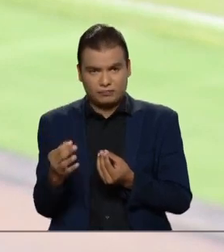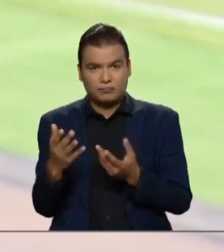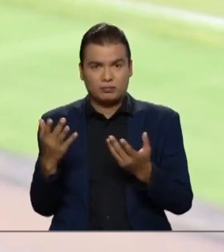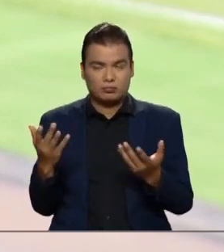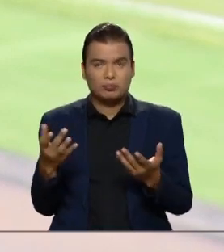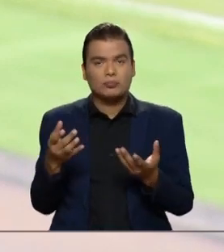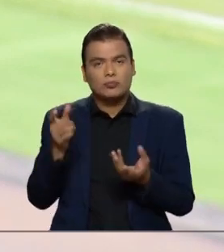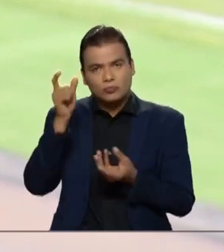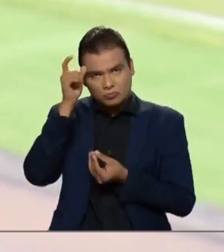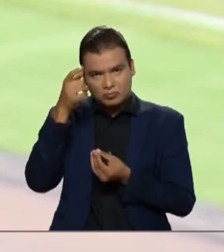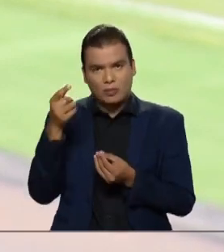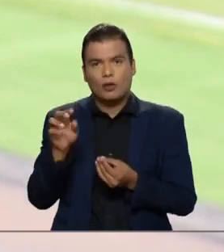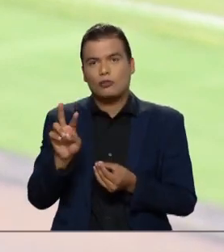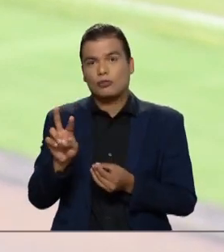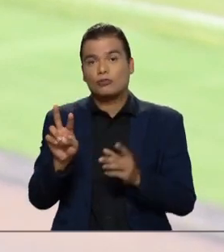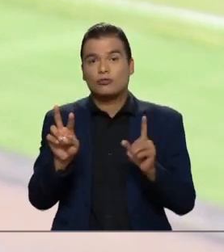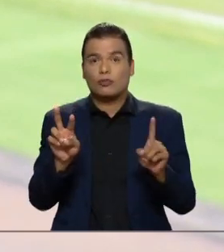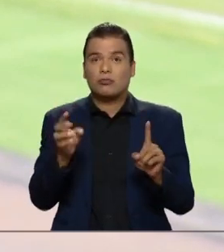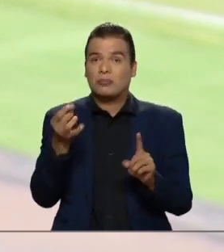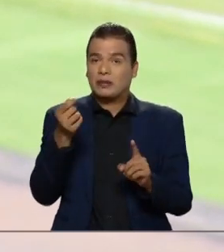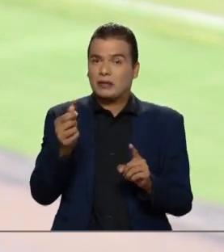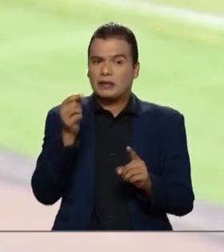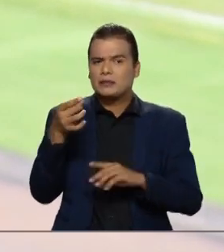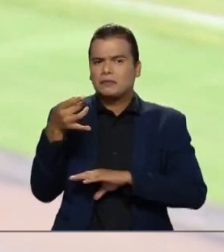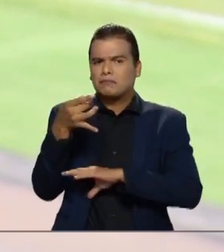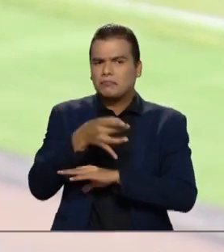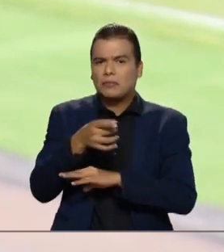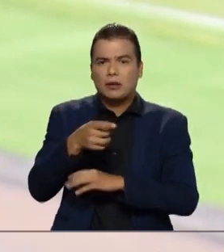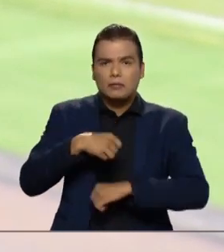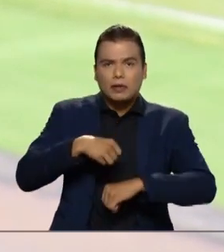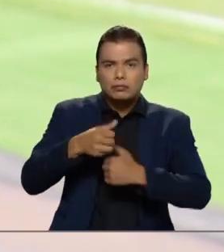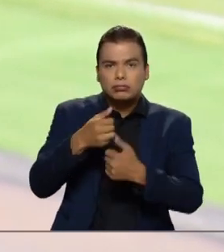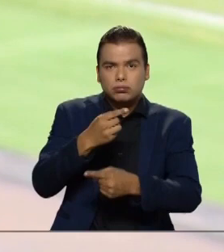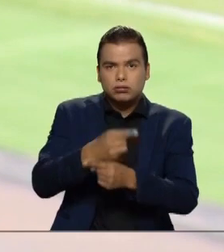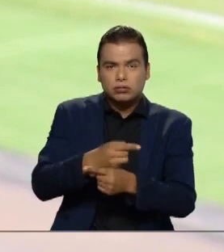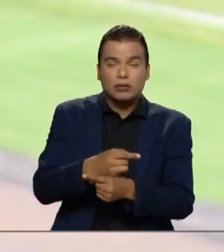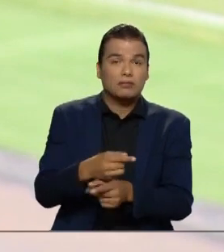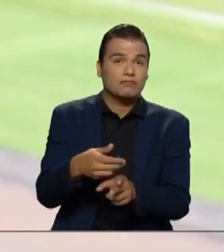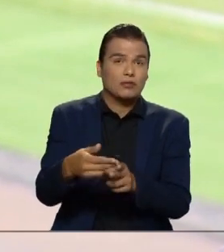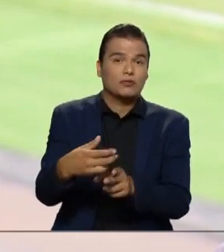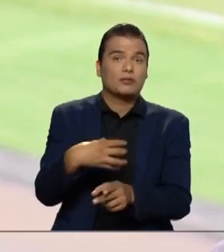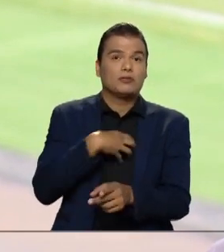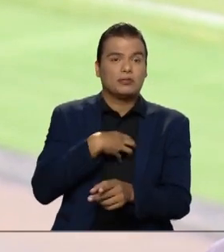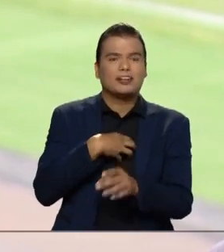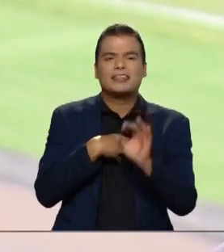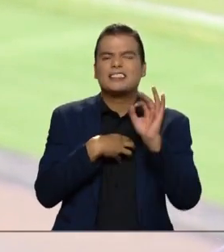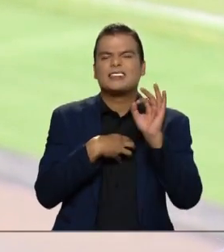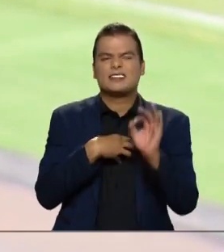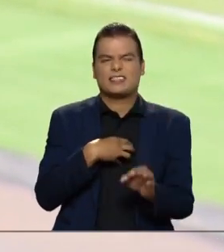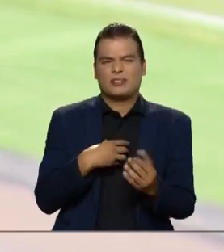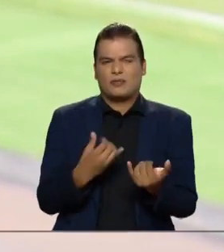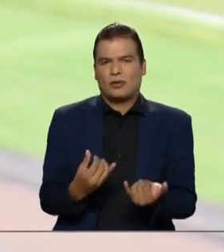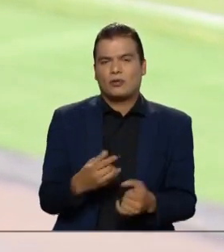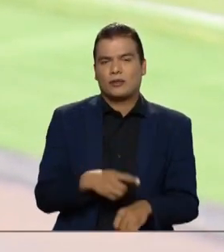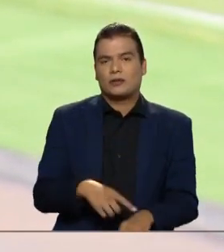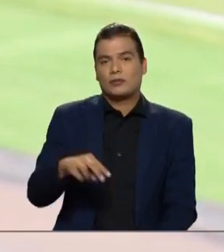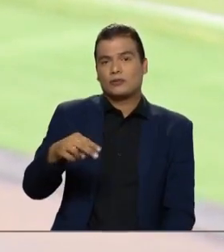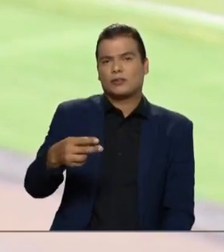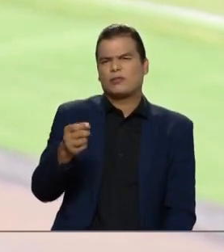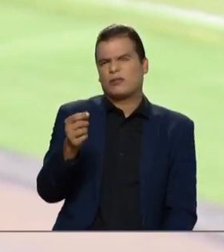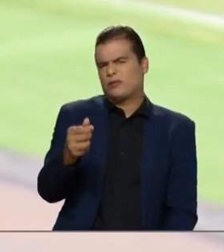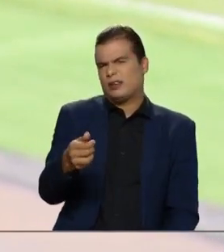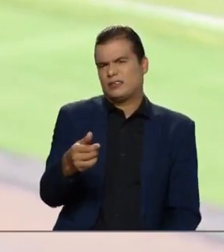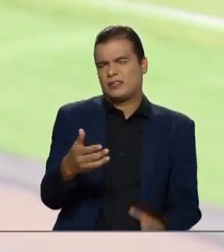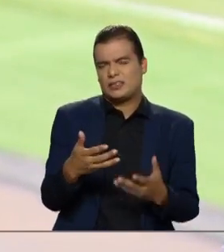cuadro Escarlata 2-1, así que por ahora, si todo continúa así, estarán alzando el título en este segundo tiempo que ya se